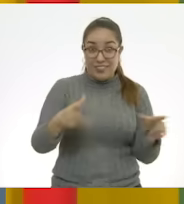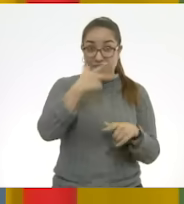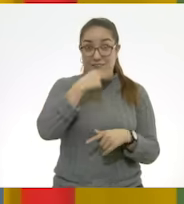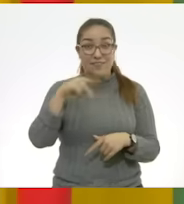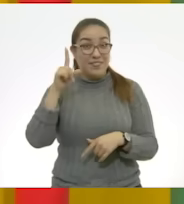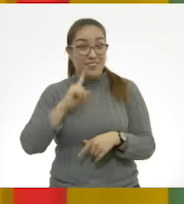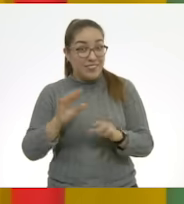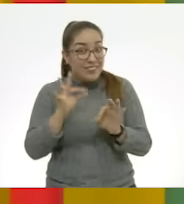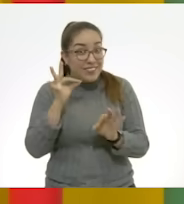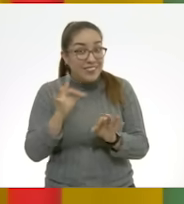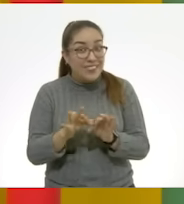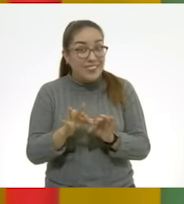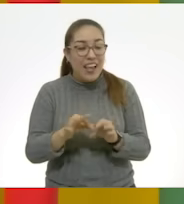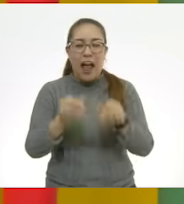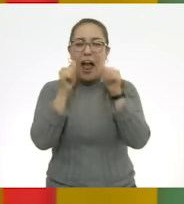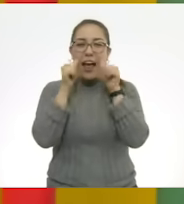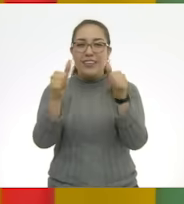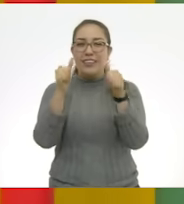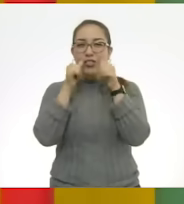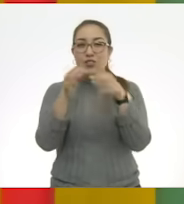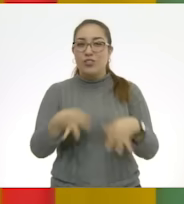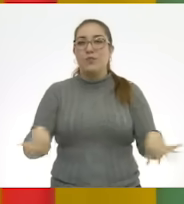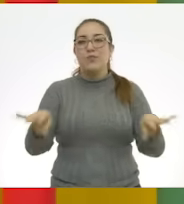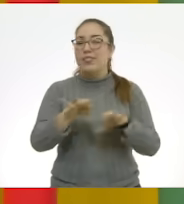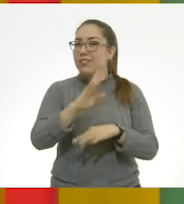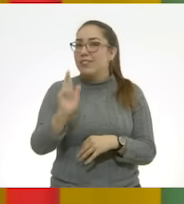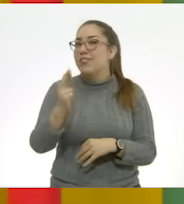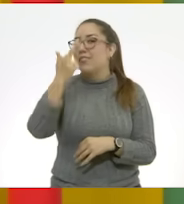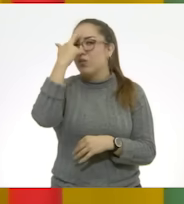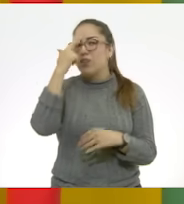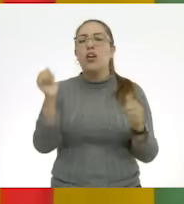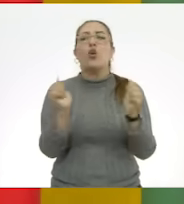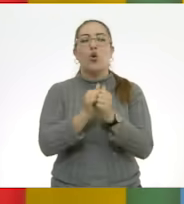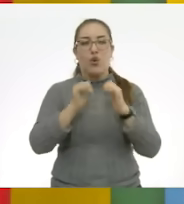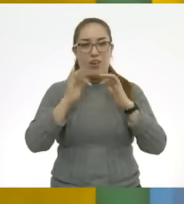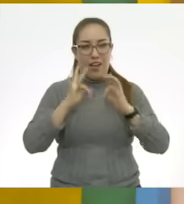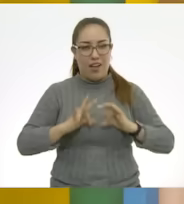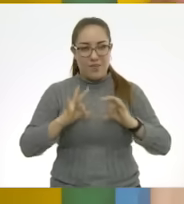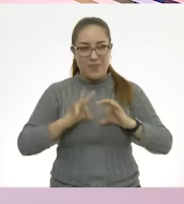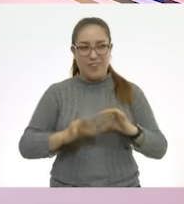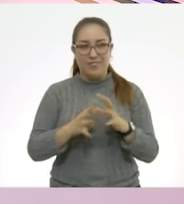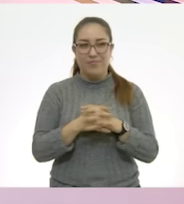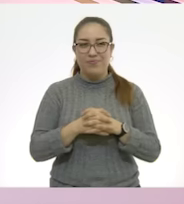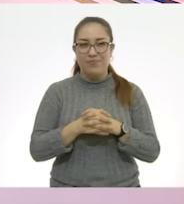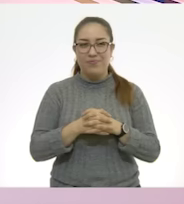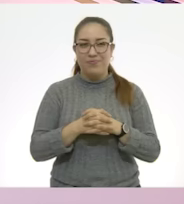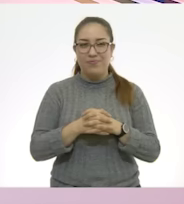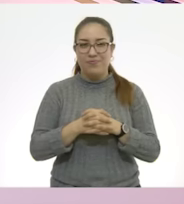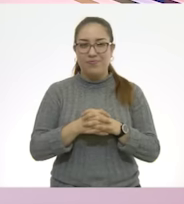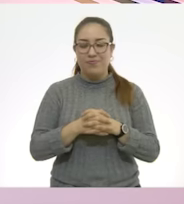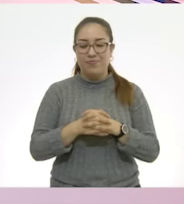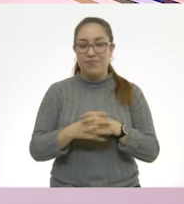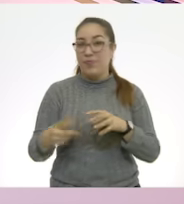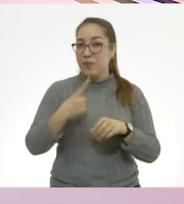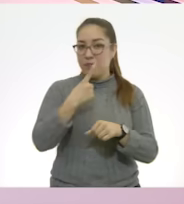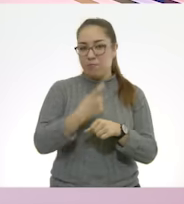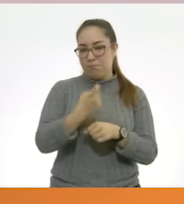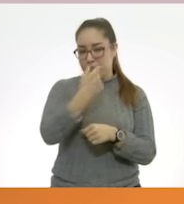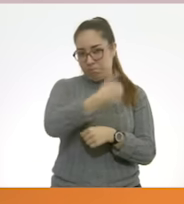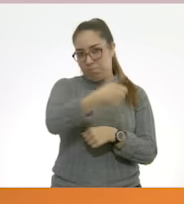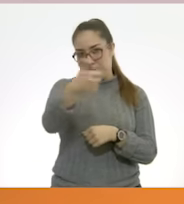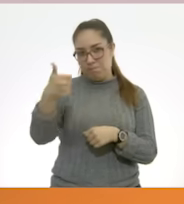casita, presten mucha atención y recuerden, háganlo con calma. Ok, vamos a sacar una pelotita cada quien.